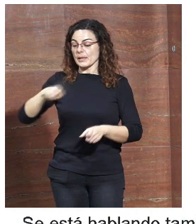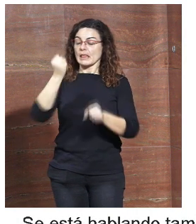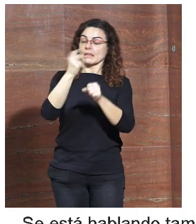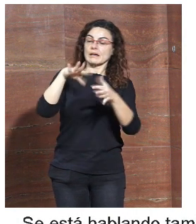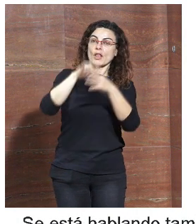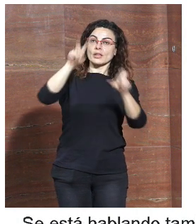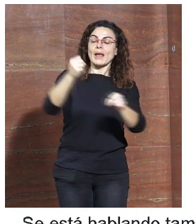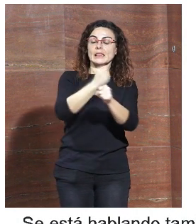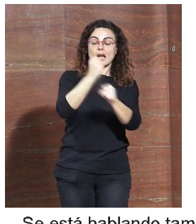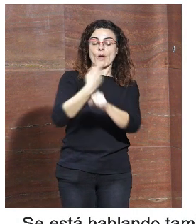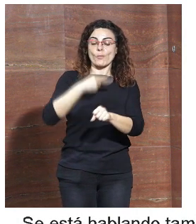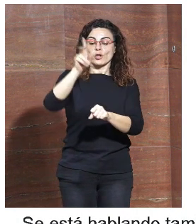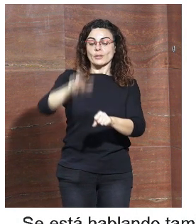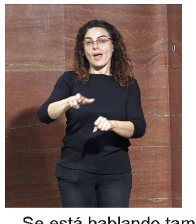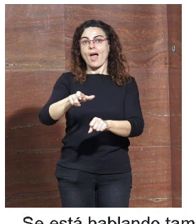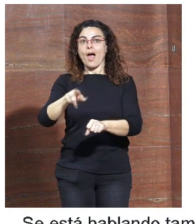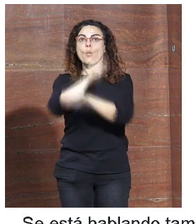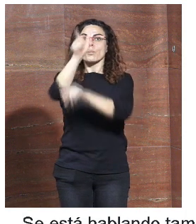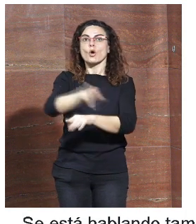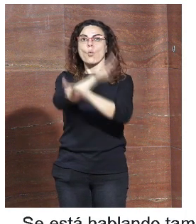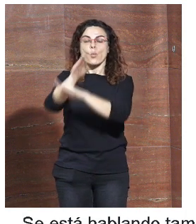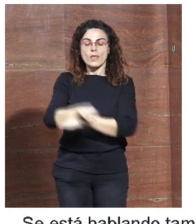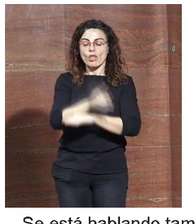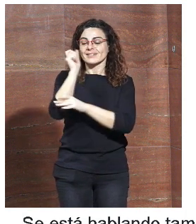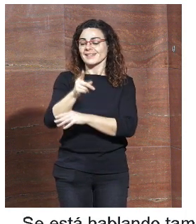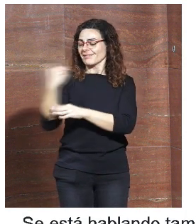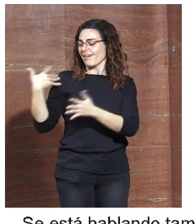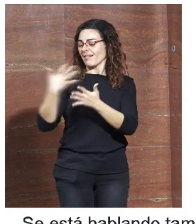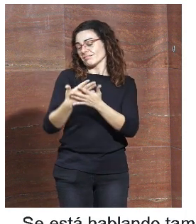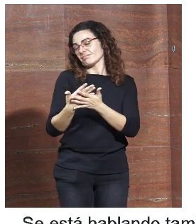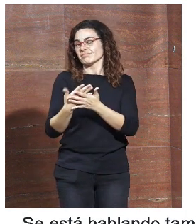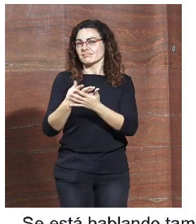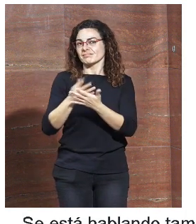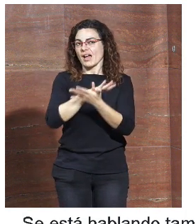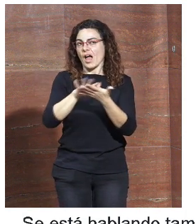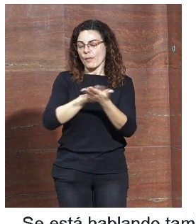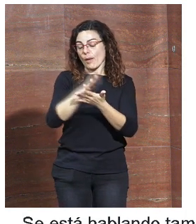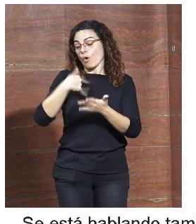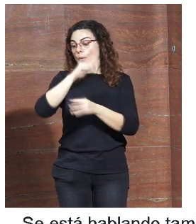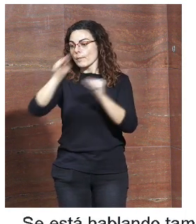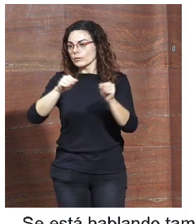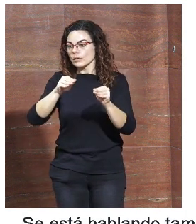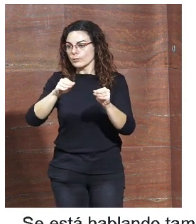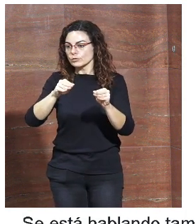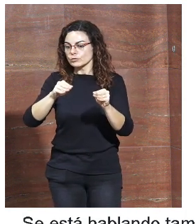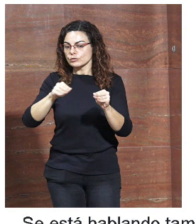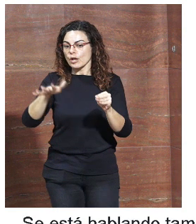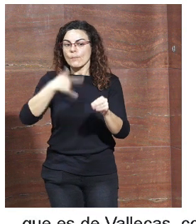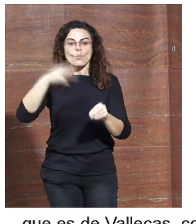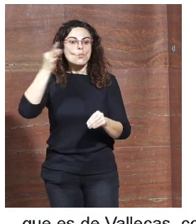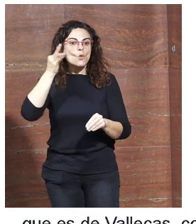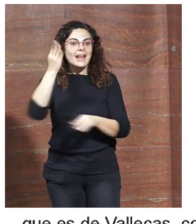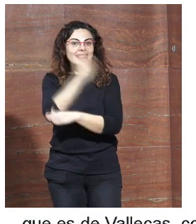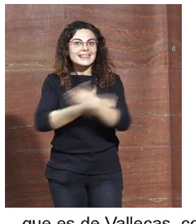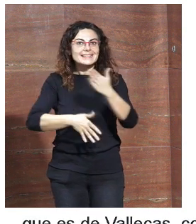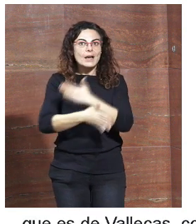de esto, ¿no?, de la ciudad cuidadora. Y siempre a lo que hablábamos, ¿no?, pero nos preguntábamos, bueno, ¿dónde quedamos las mujeres con